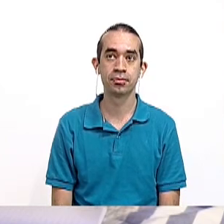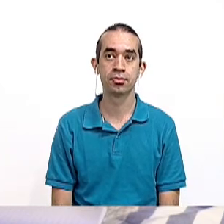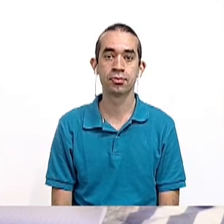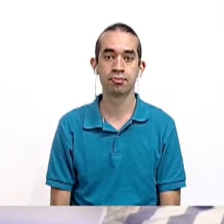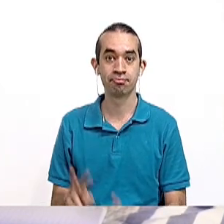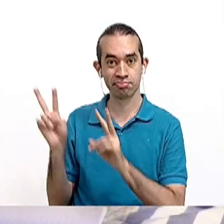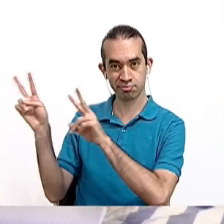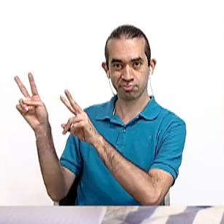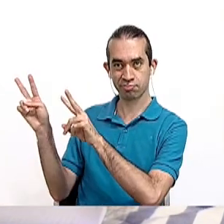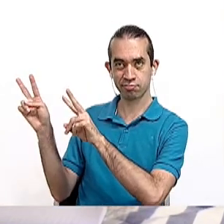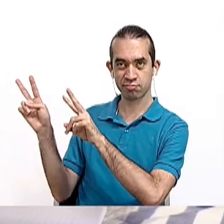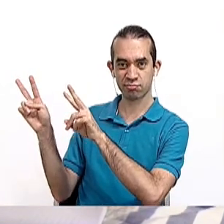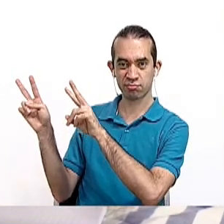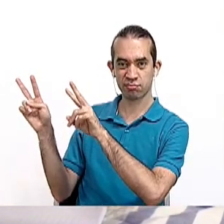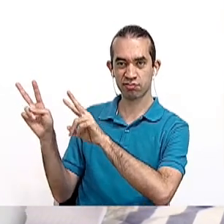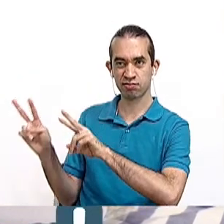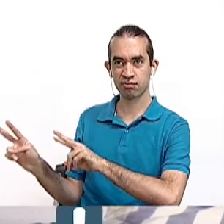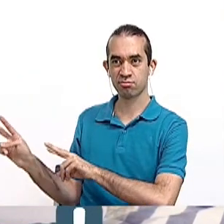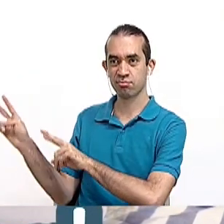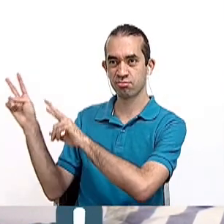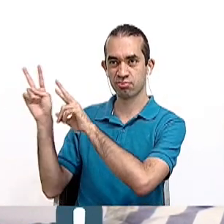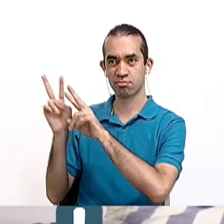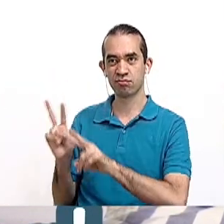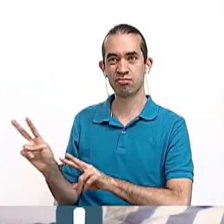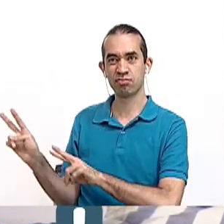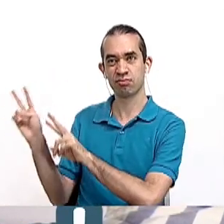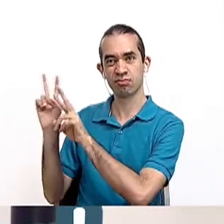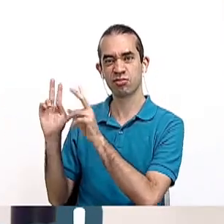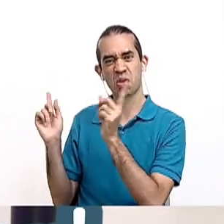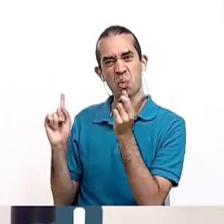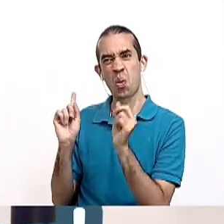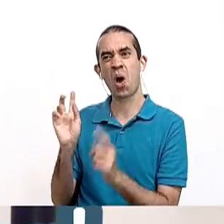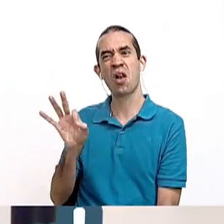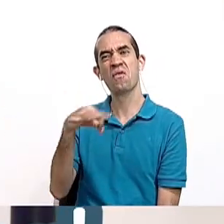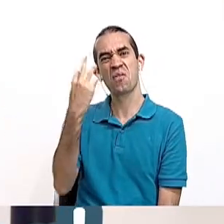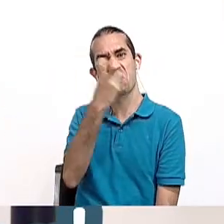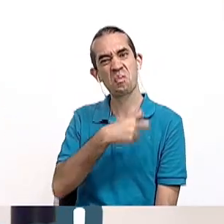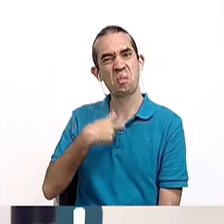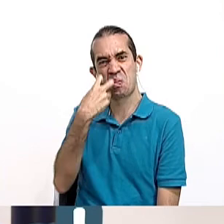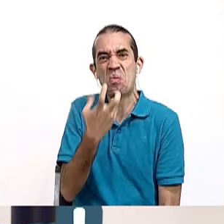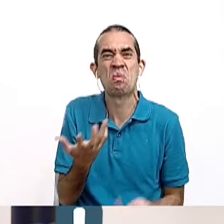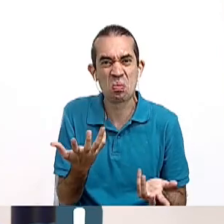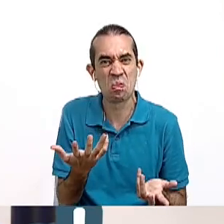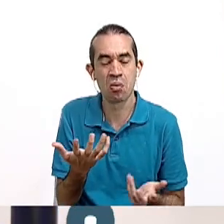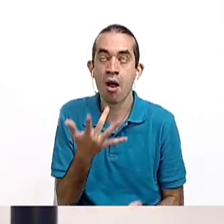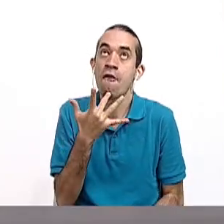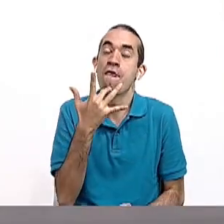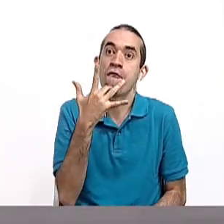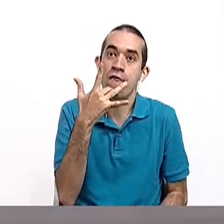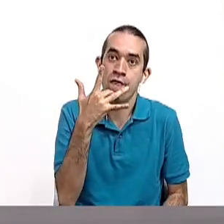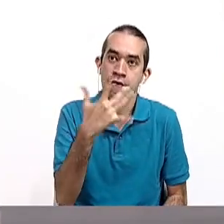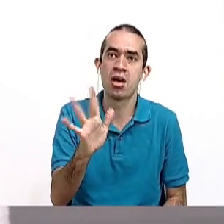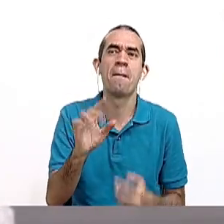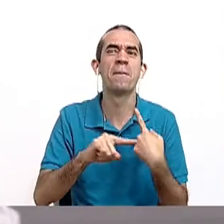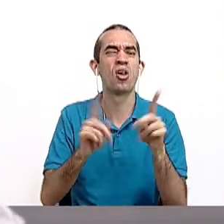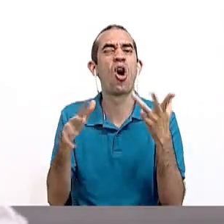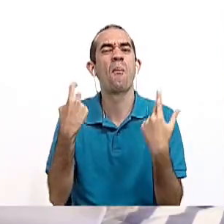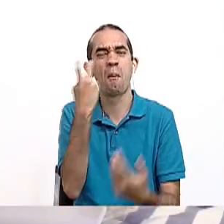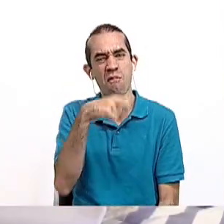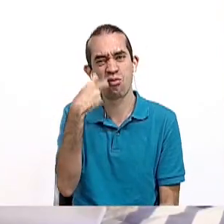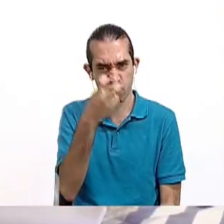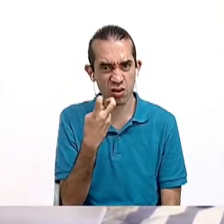Pizza, pizza, pizza o pizza. Ay Dios, no sé qué rica que es, pero ¿cómo es que se